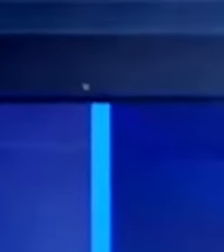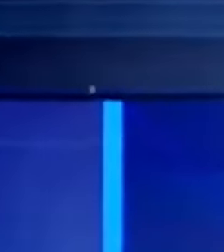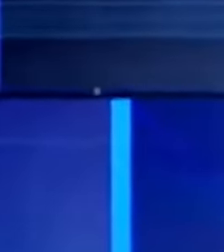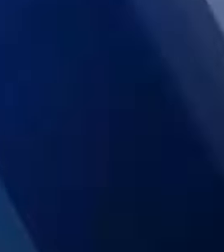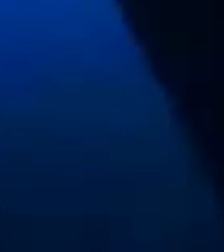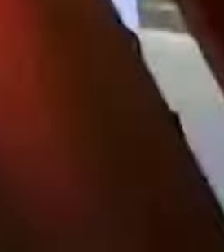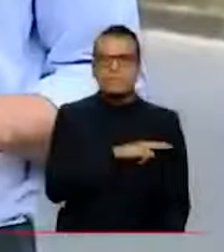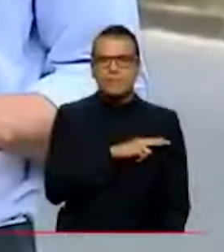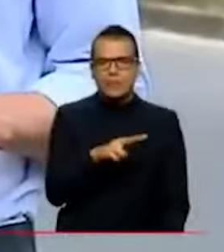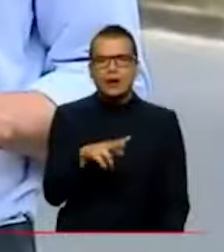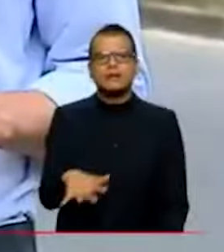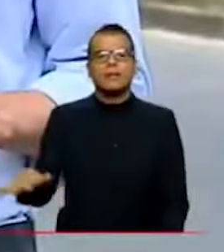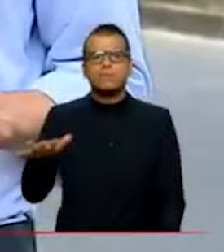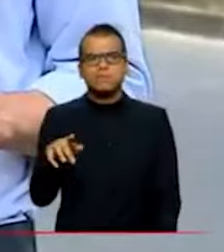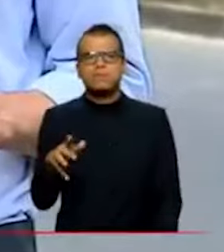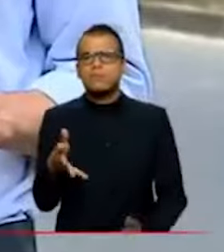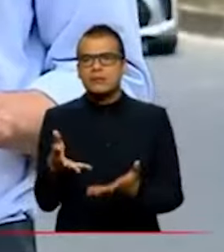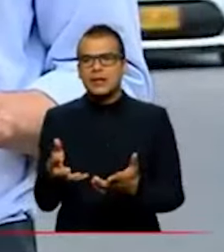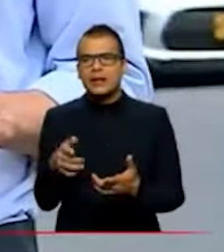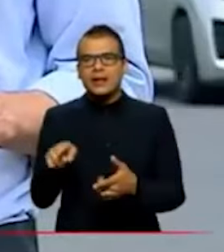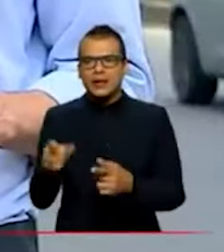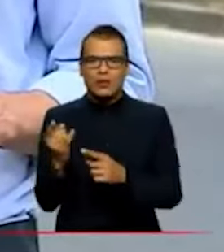dónde provenían?